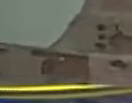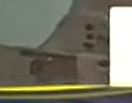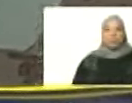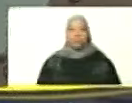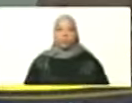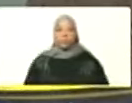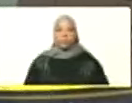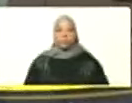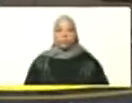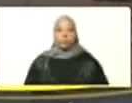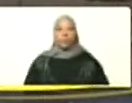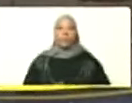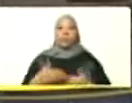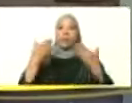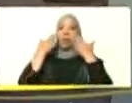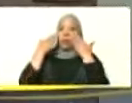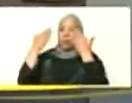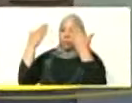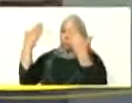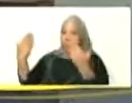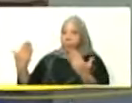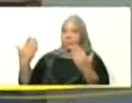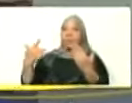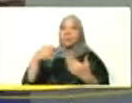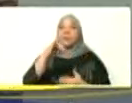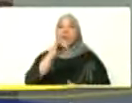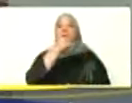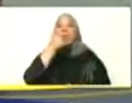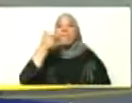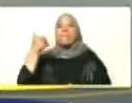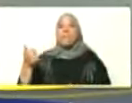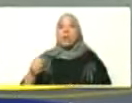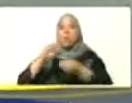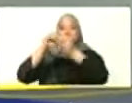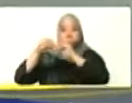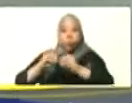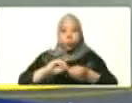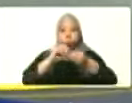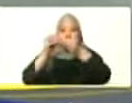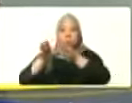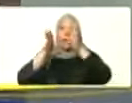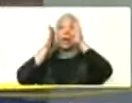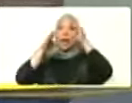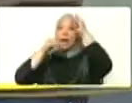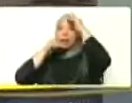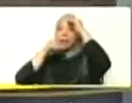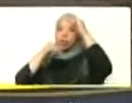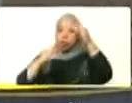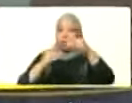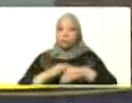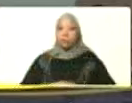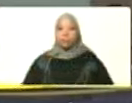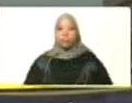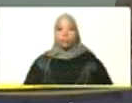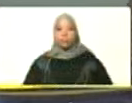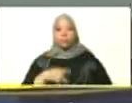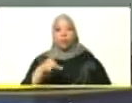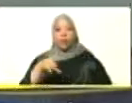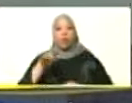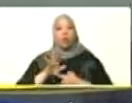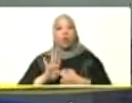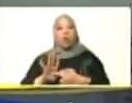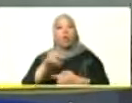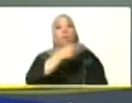justamente para retomar la vida de normalidad en cuanto a atención de otras enfermedades. Hay un tema, presidente,